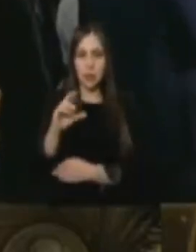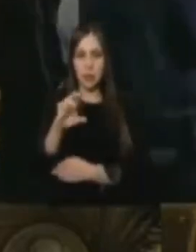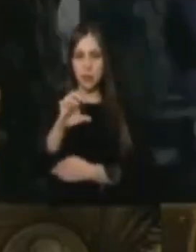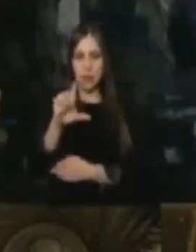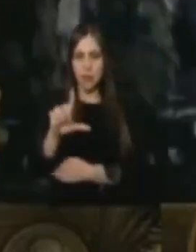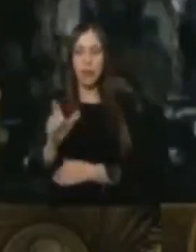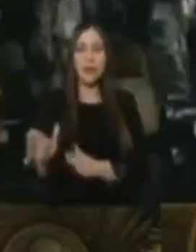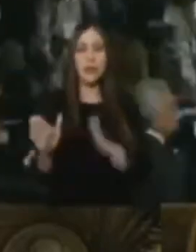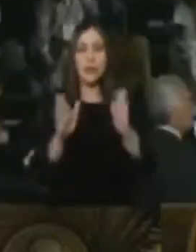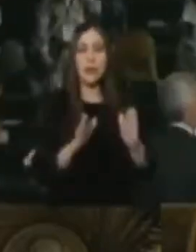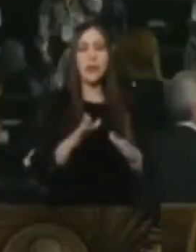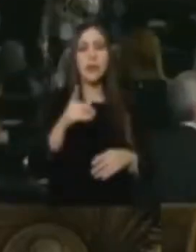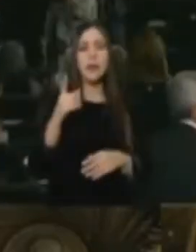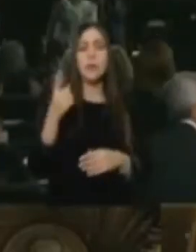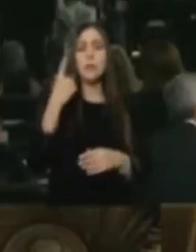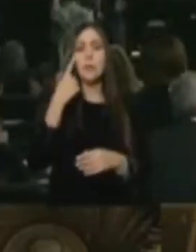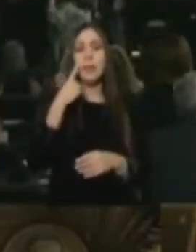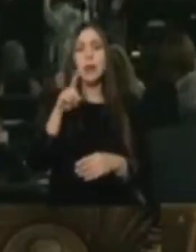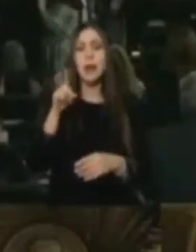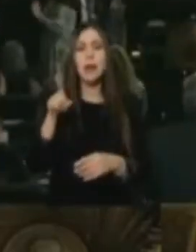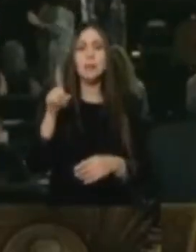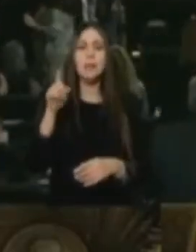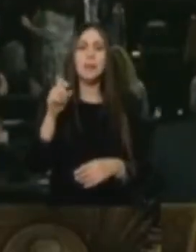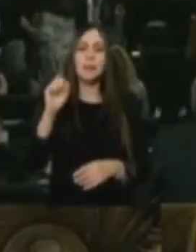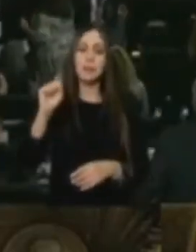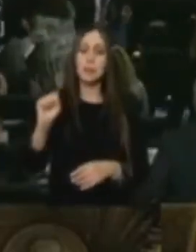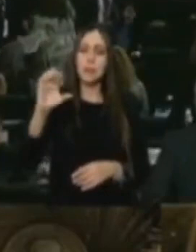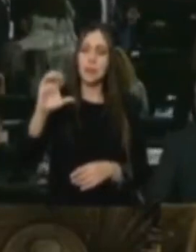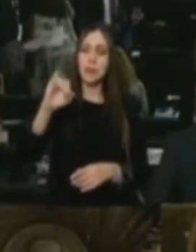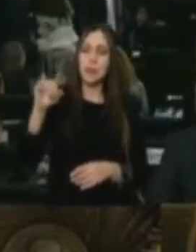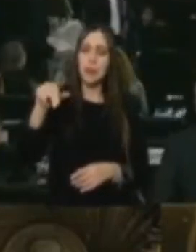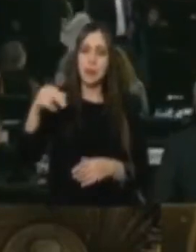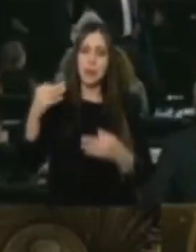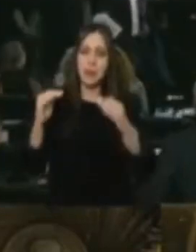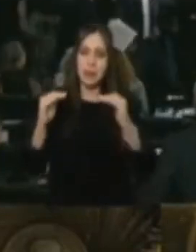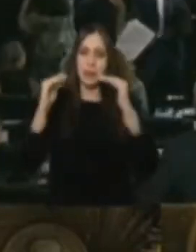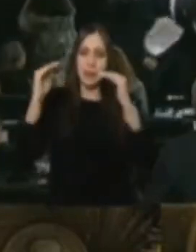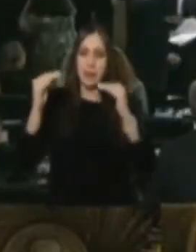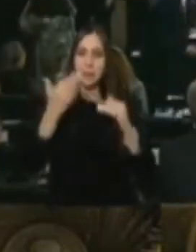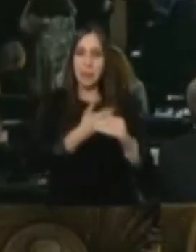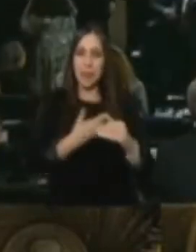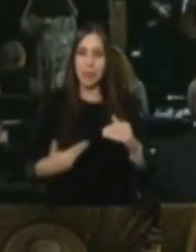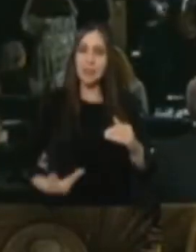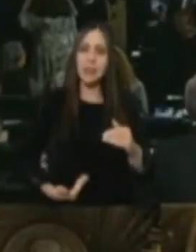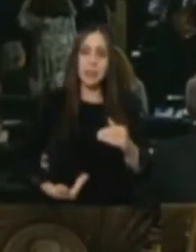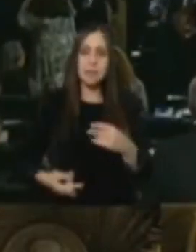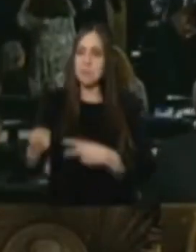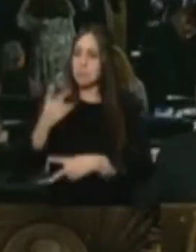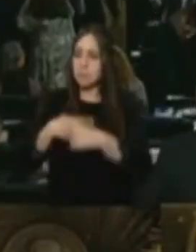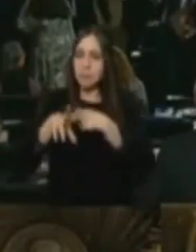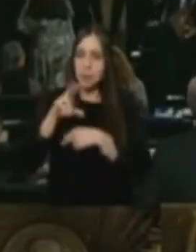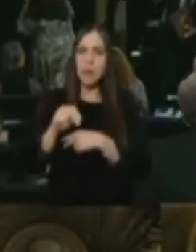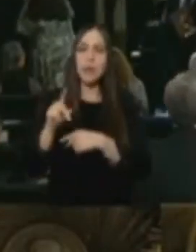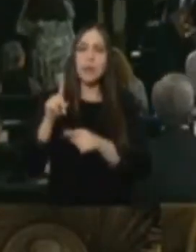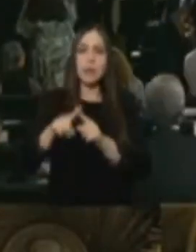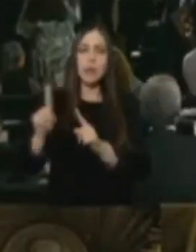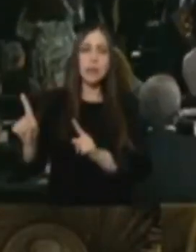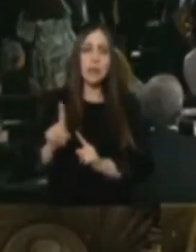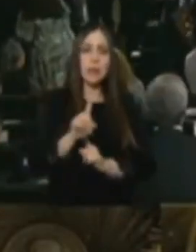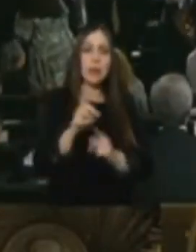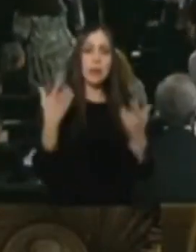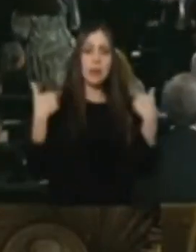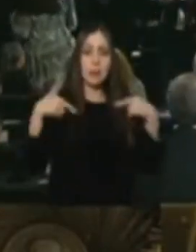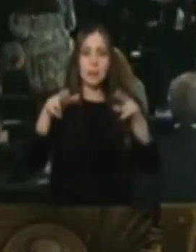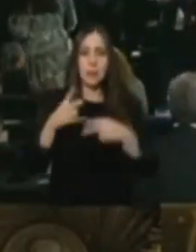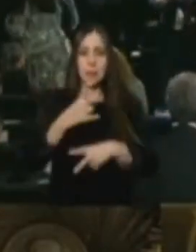representación de la presidenta de la Suprema Corte de Justicia de la Nación, la ministra Norma Lucía Piña Hernández,